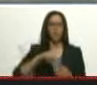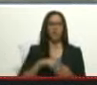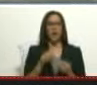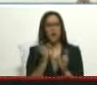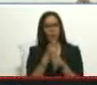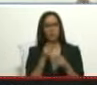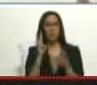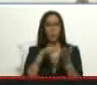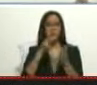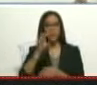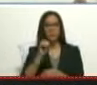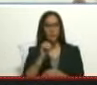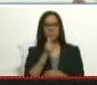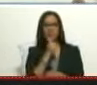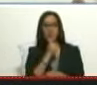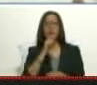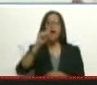Al-Assad.